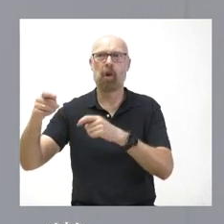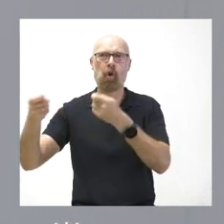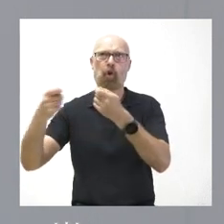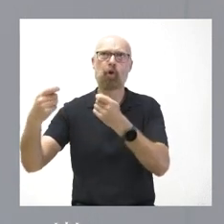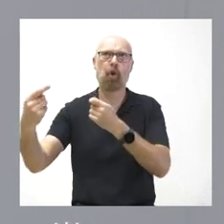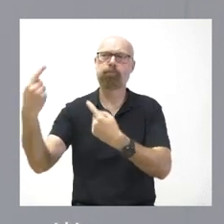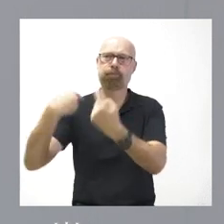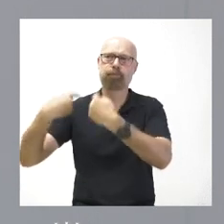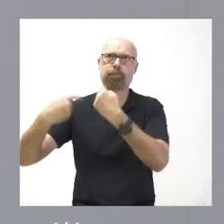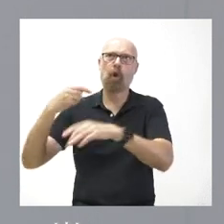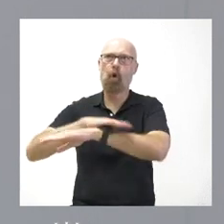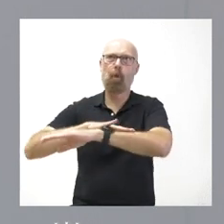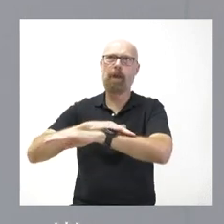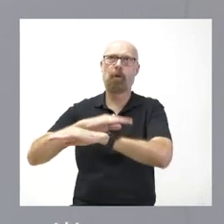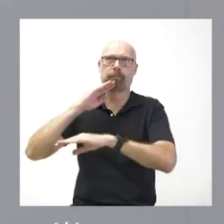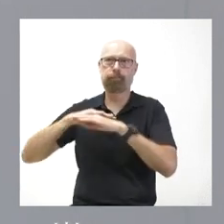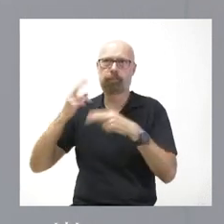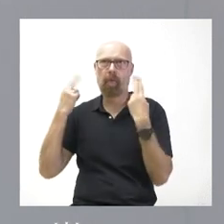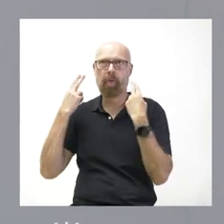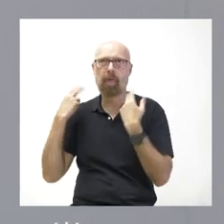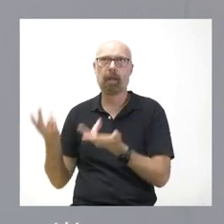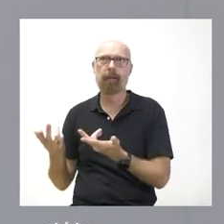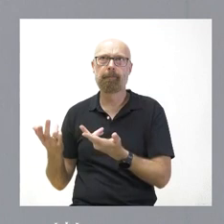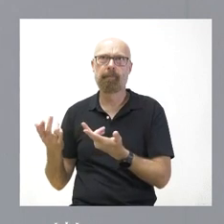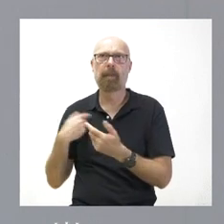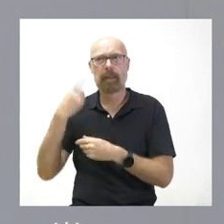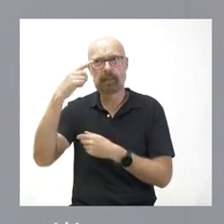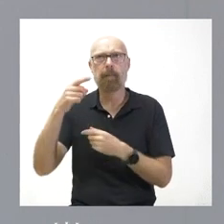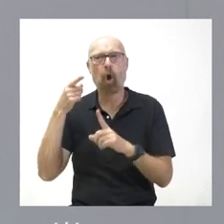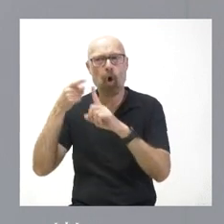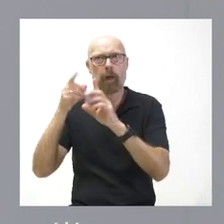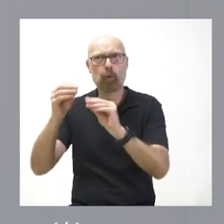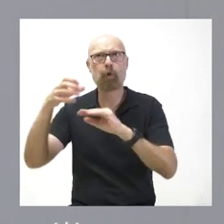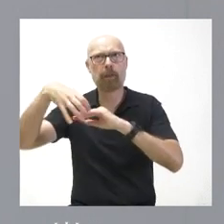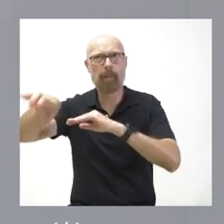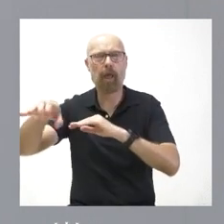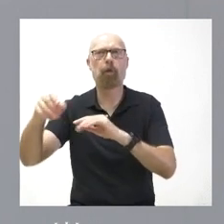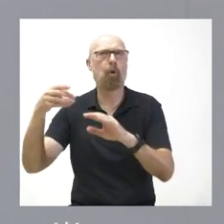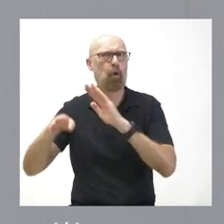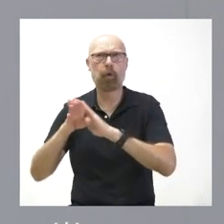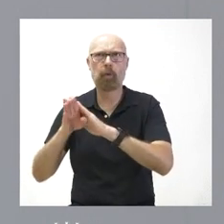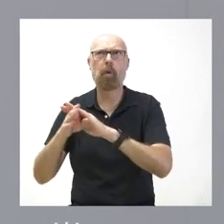ese objetivo soberanista que tenía tres partes si ustedes recordarán que era la